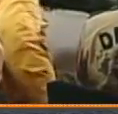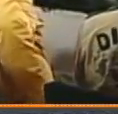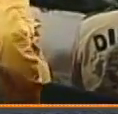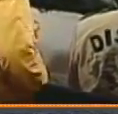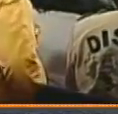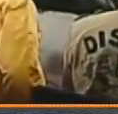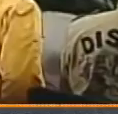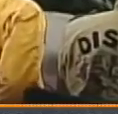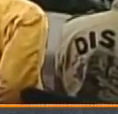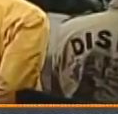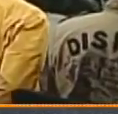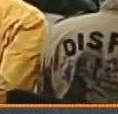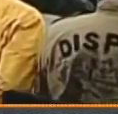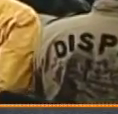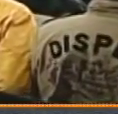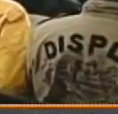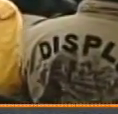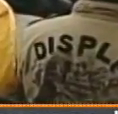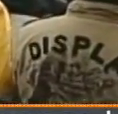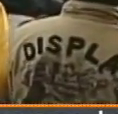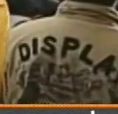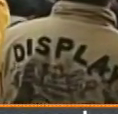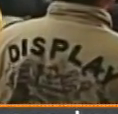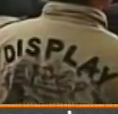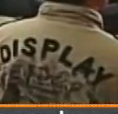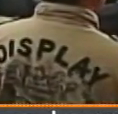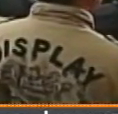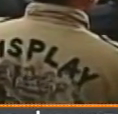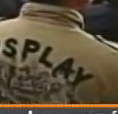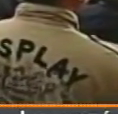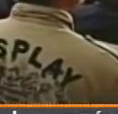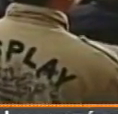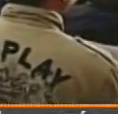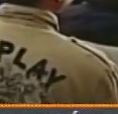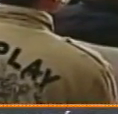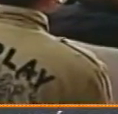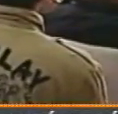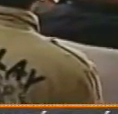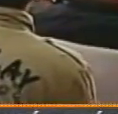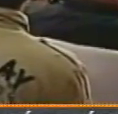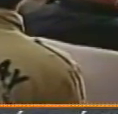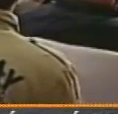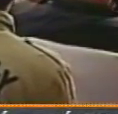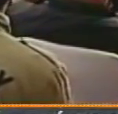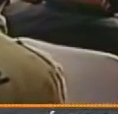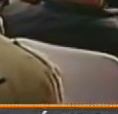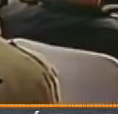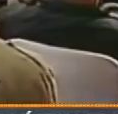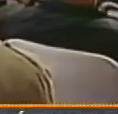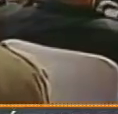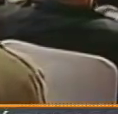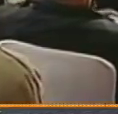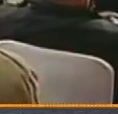Muy buena la canción, vale, pero es que tiene mucha vigencia. Venezuela,